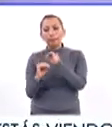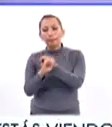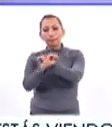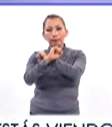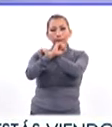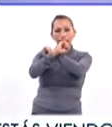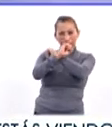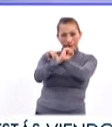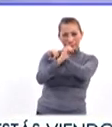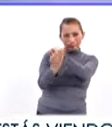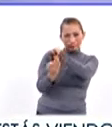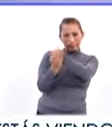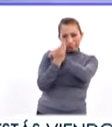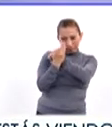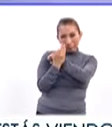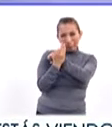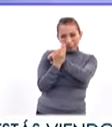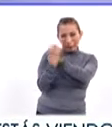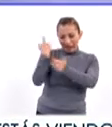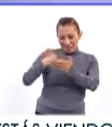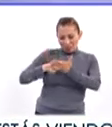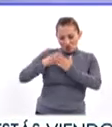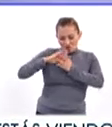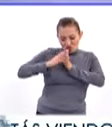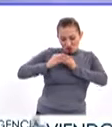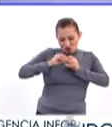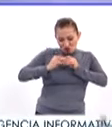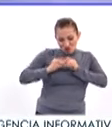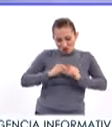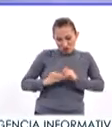inmunidad, este combate hacia